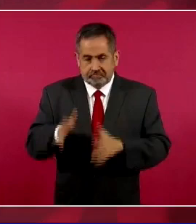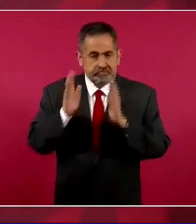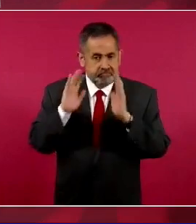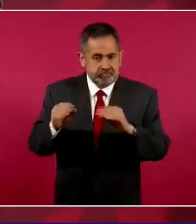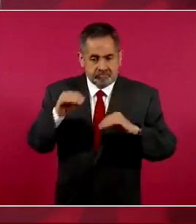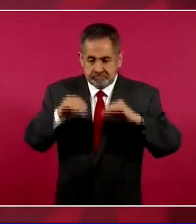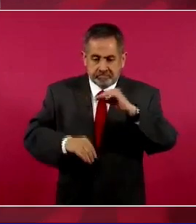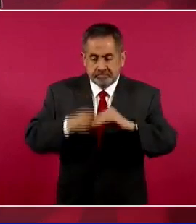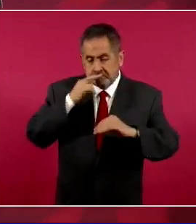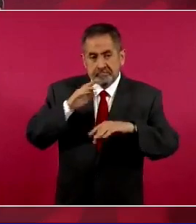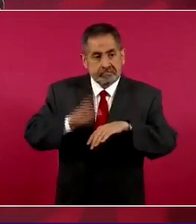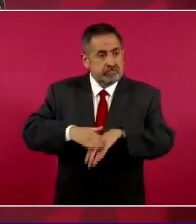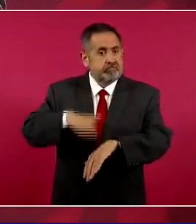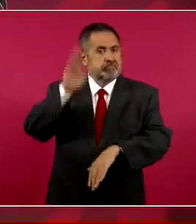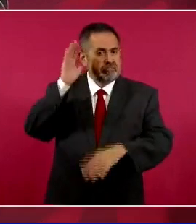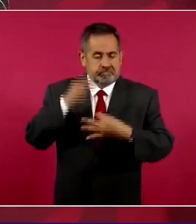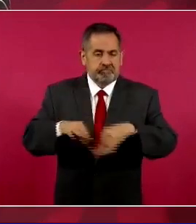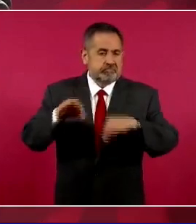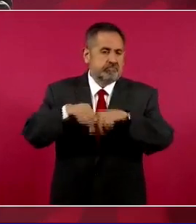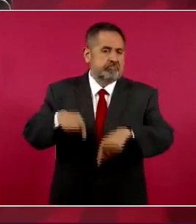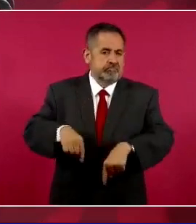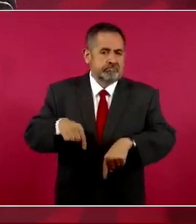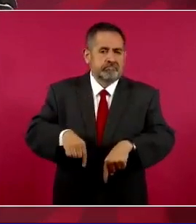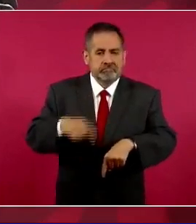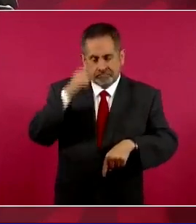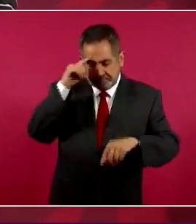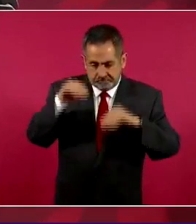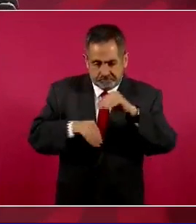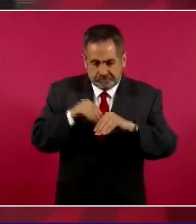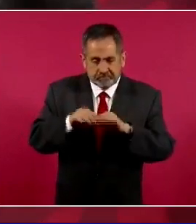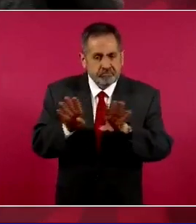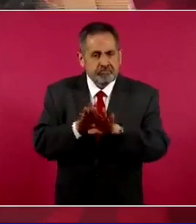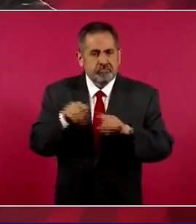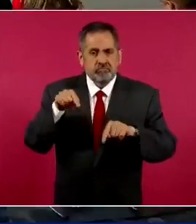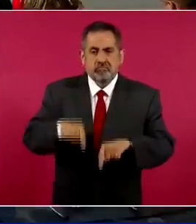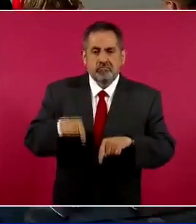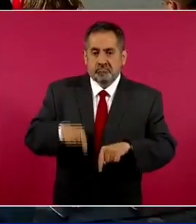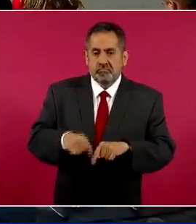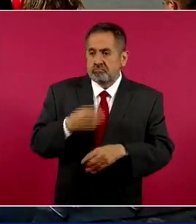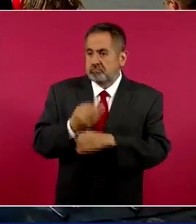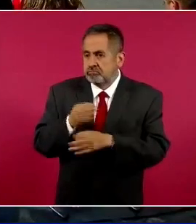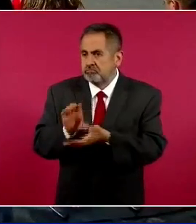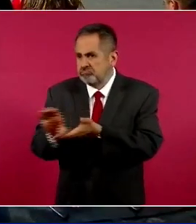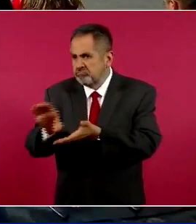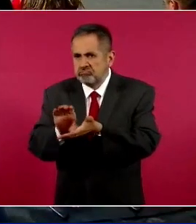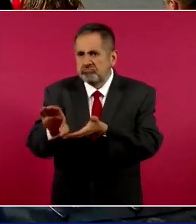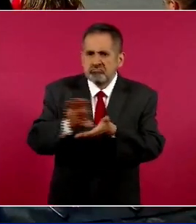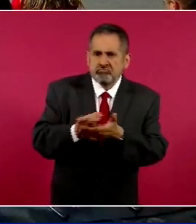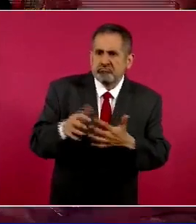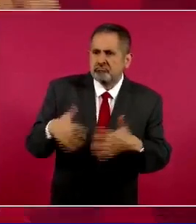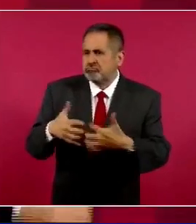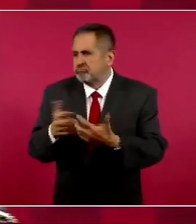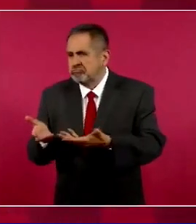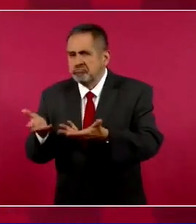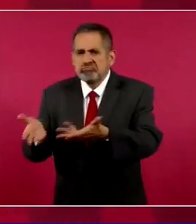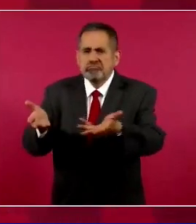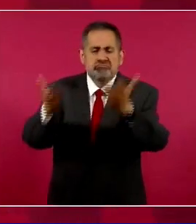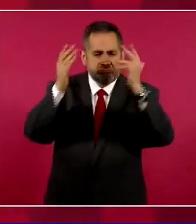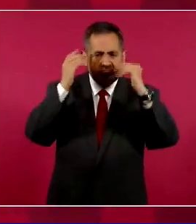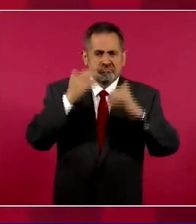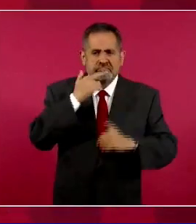destinado tanta inversión pública para obras de infraestructura como se está haciendo ahora.